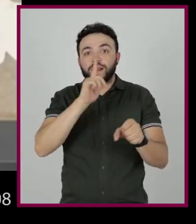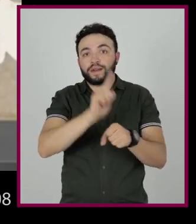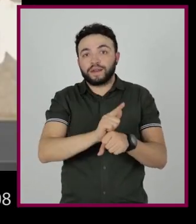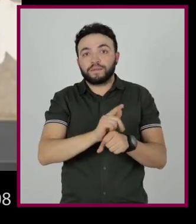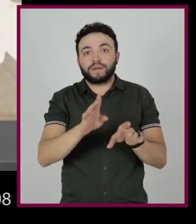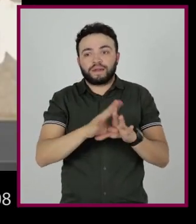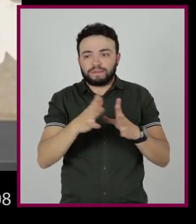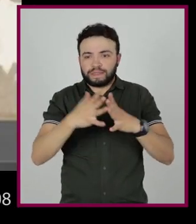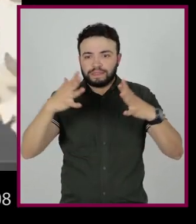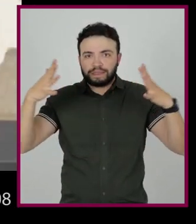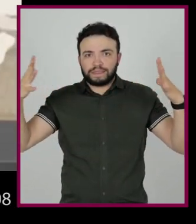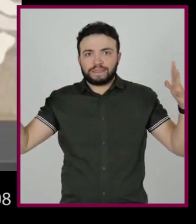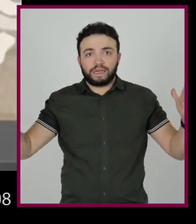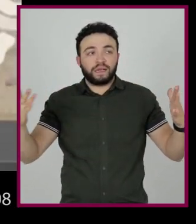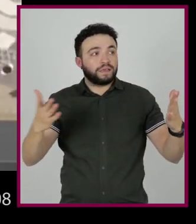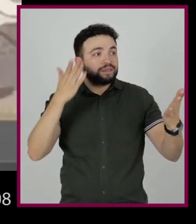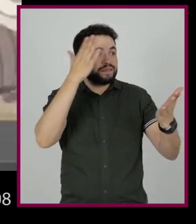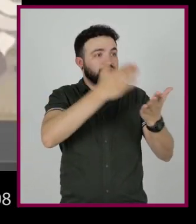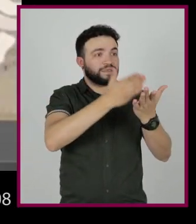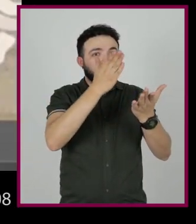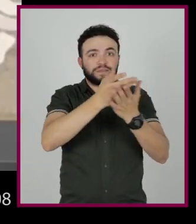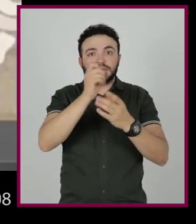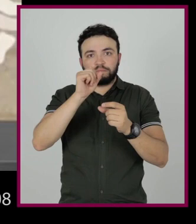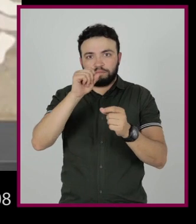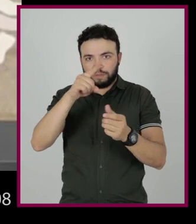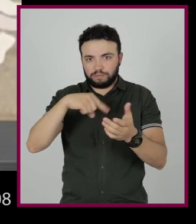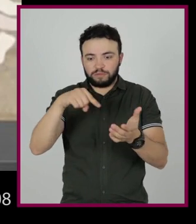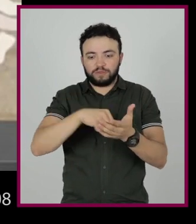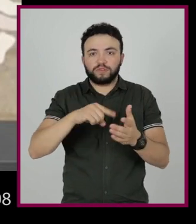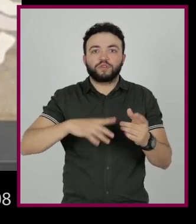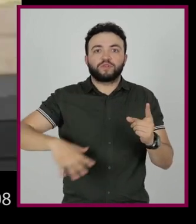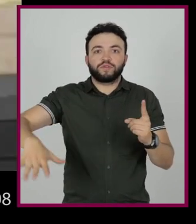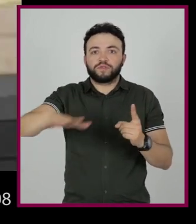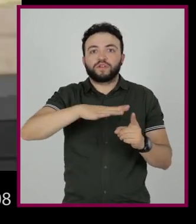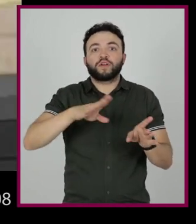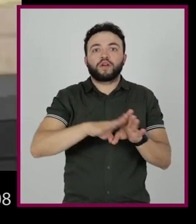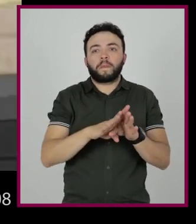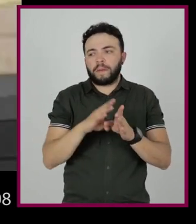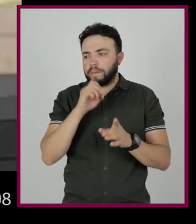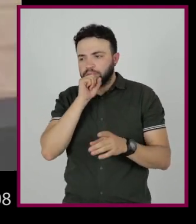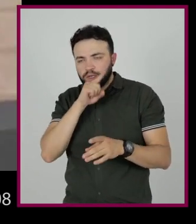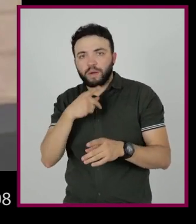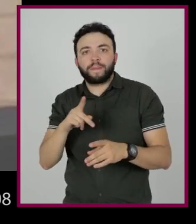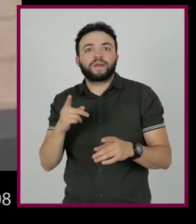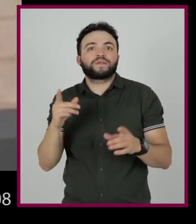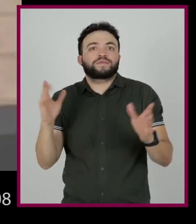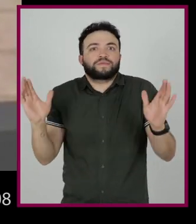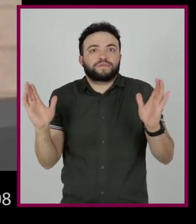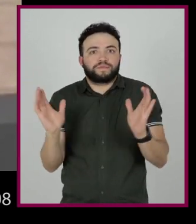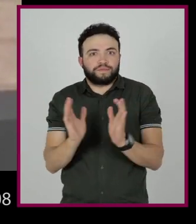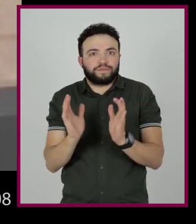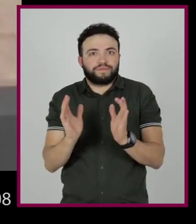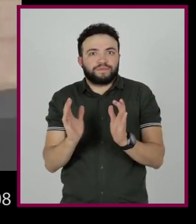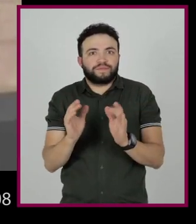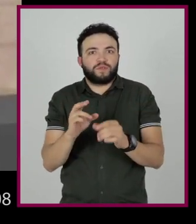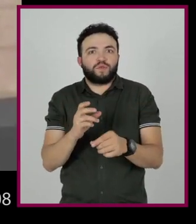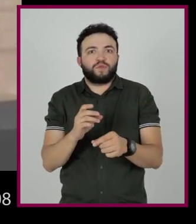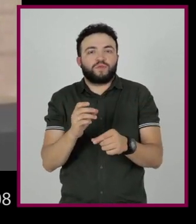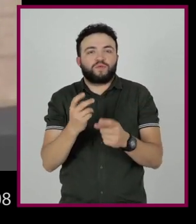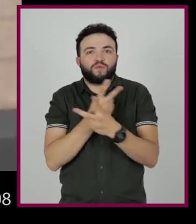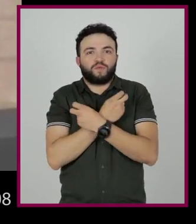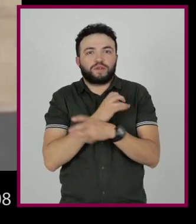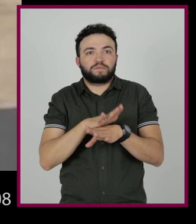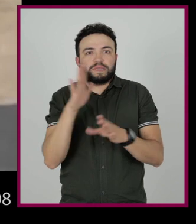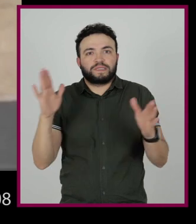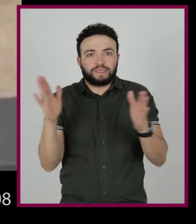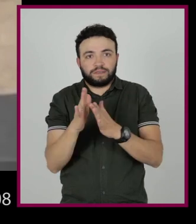animales prehistóricos gigantes, en la misma zona en la que existían otros similares pero de menor tamaño, y que luego serían expuestos como